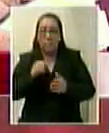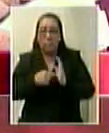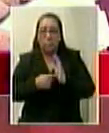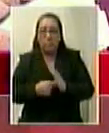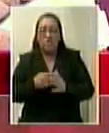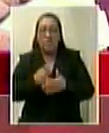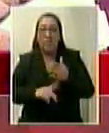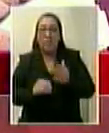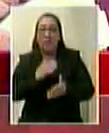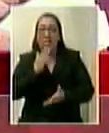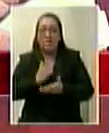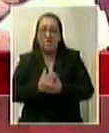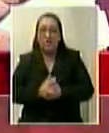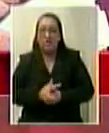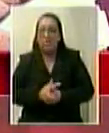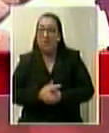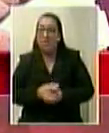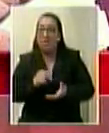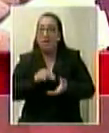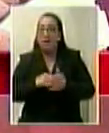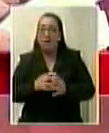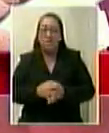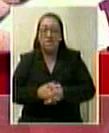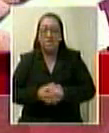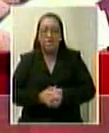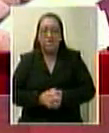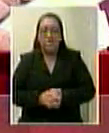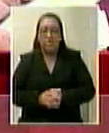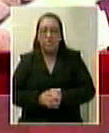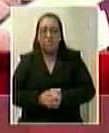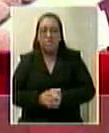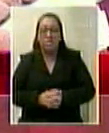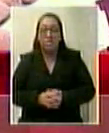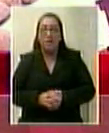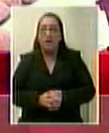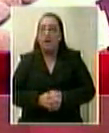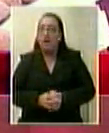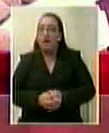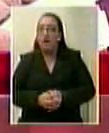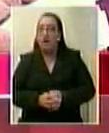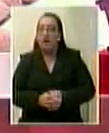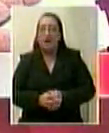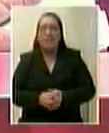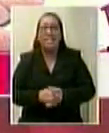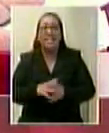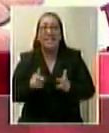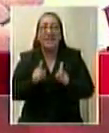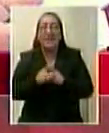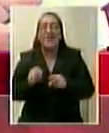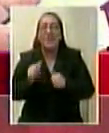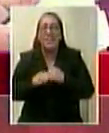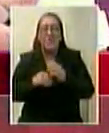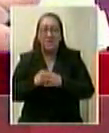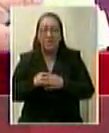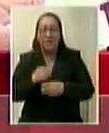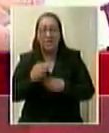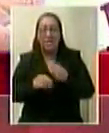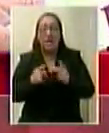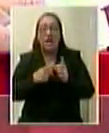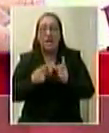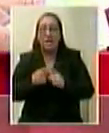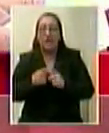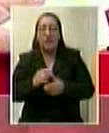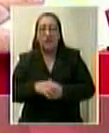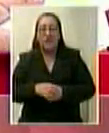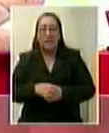determina que las infracciones a su texto sean proscritas en todos los ámbitos y en especial en el público. Por lo